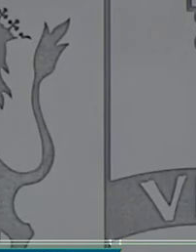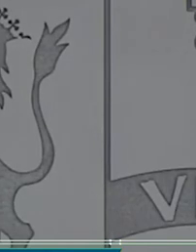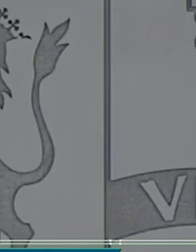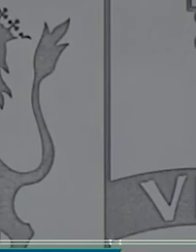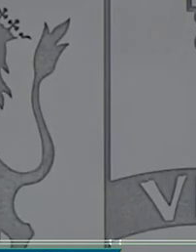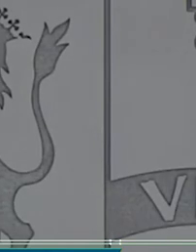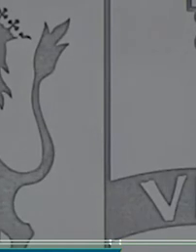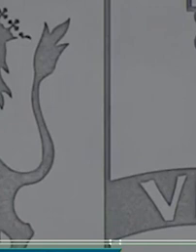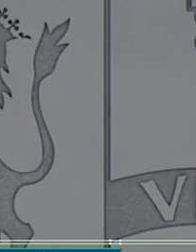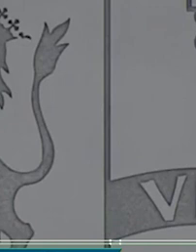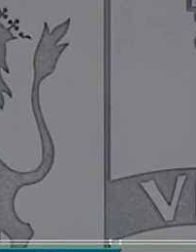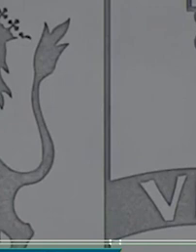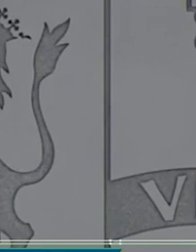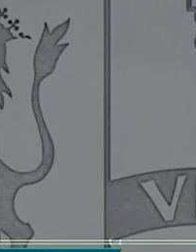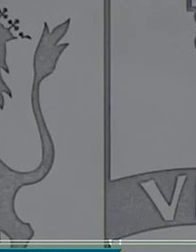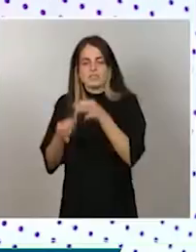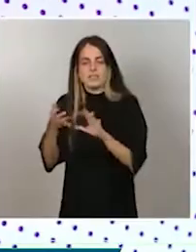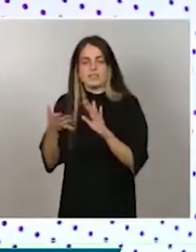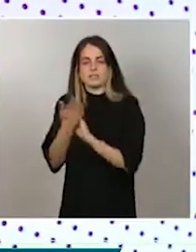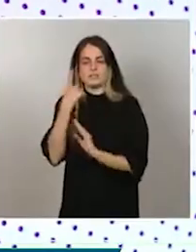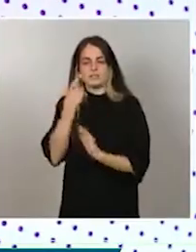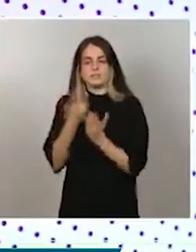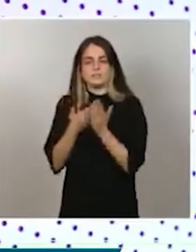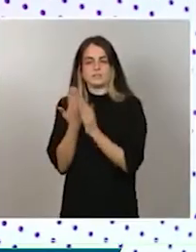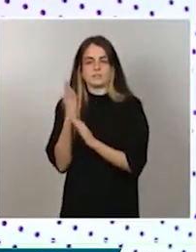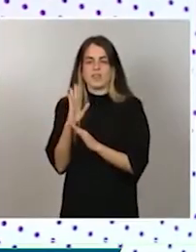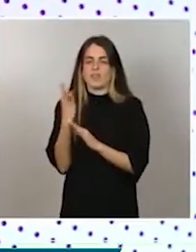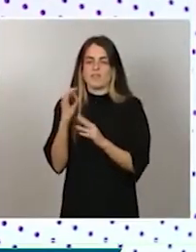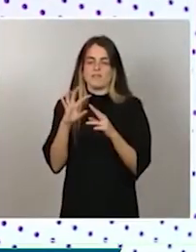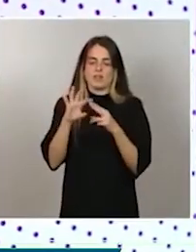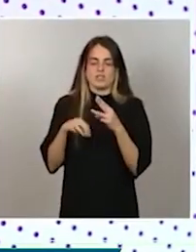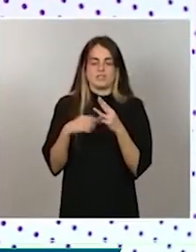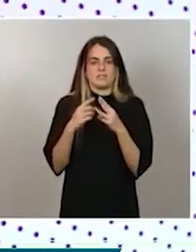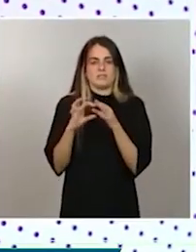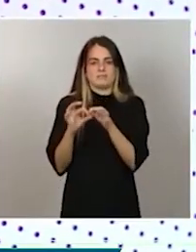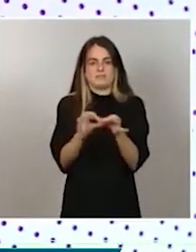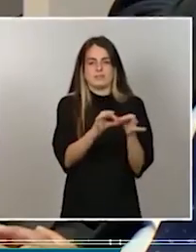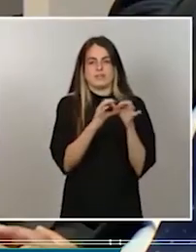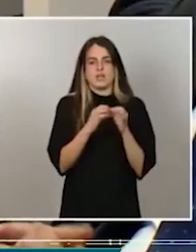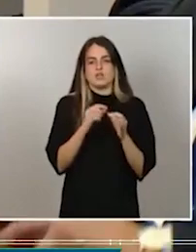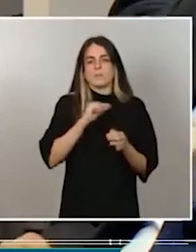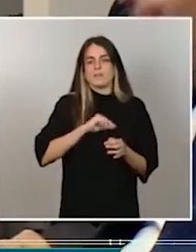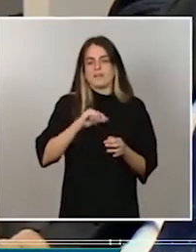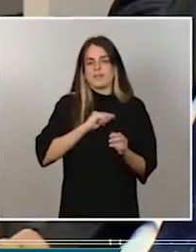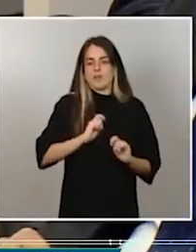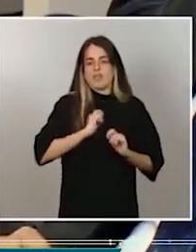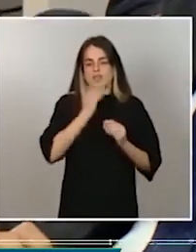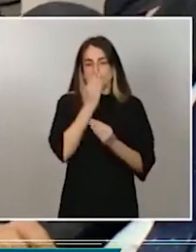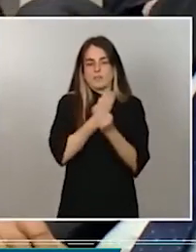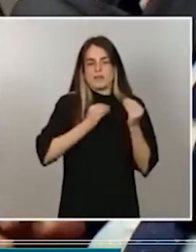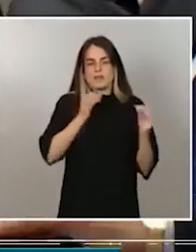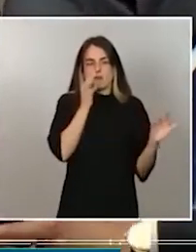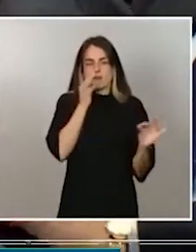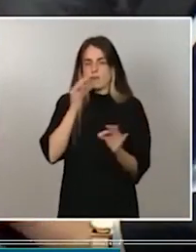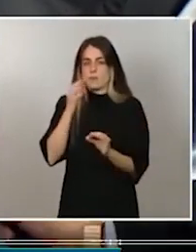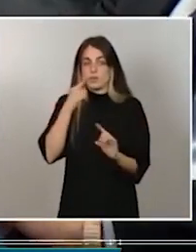semana 5 rebajas fiscales, por ejemplo, principalmente centradas en las empresas. Por ejemplo, las cotizaciones sociales a cargo de la empresa